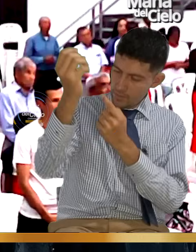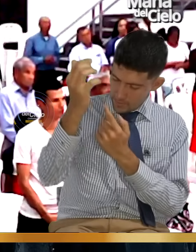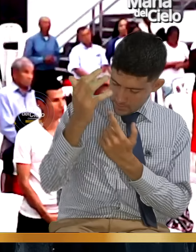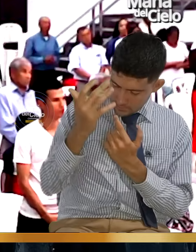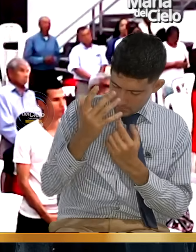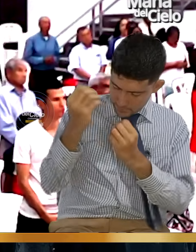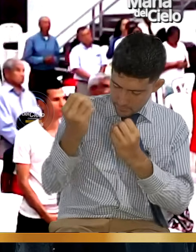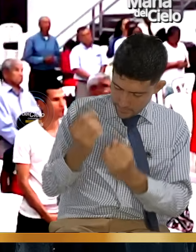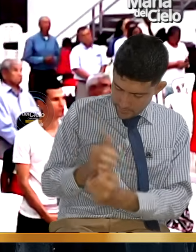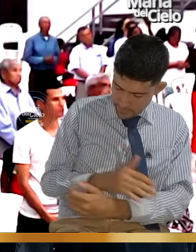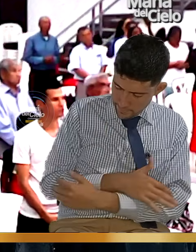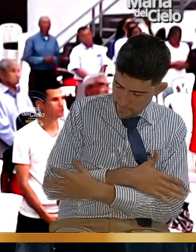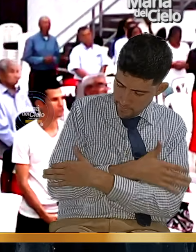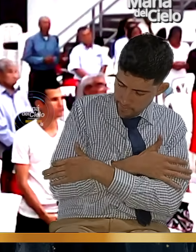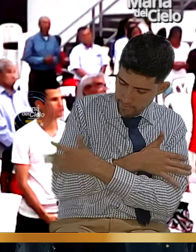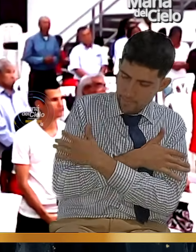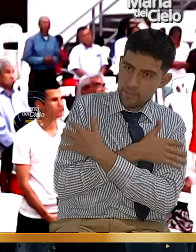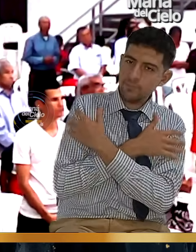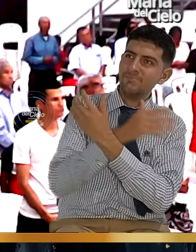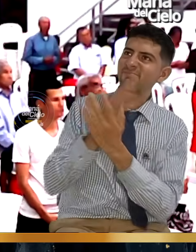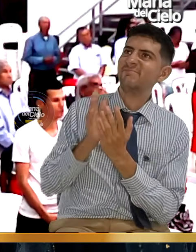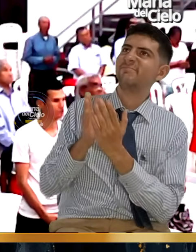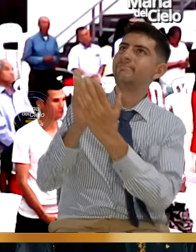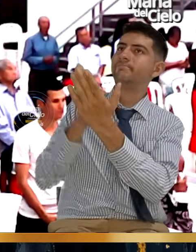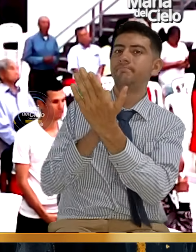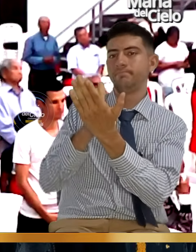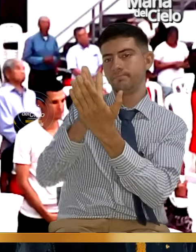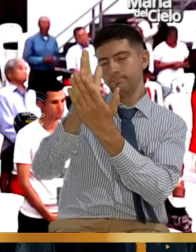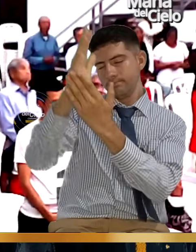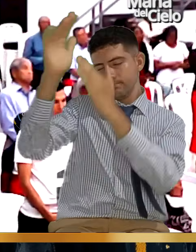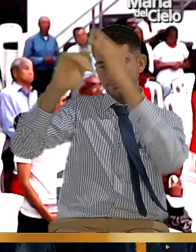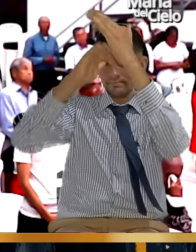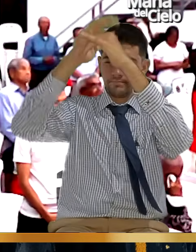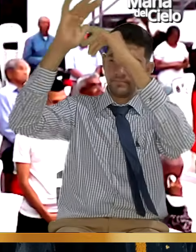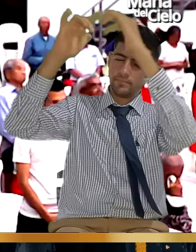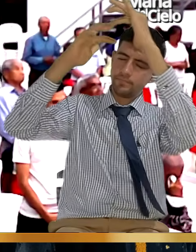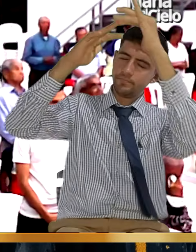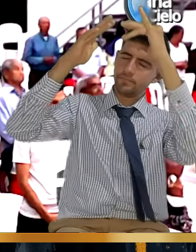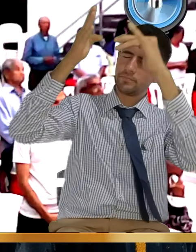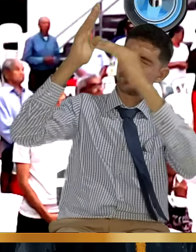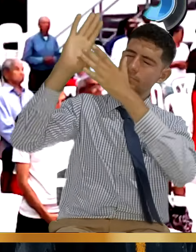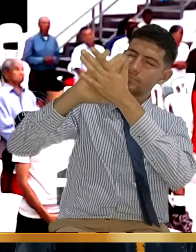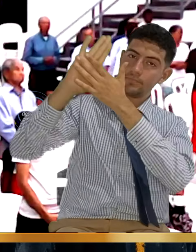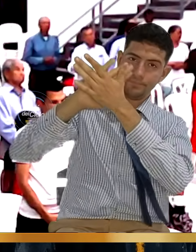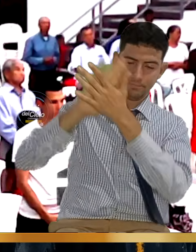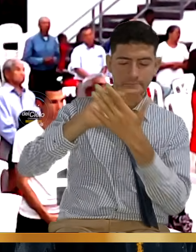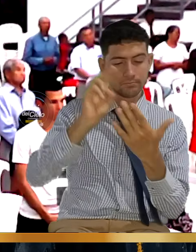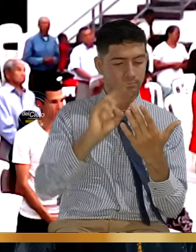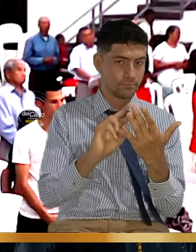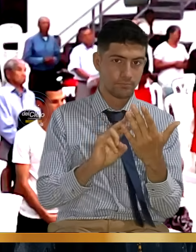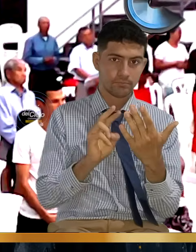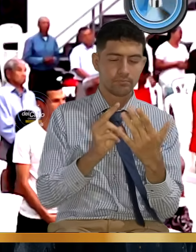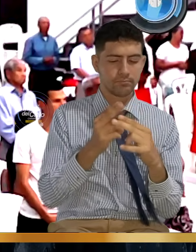Esa historia de la tsunamita, la historia de Eliseo, hermano, y qué decir de la historia de Zaqueo,